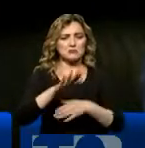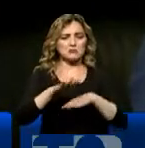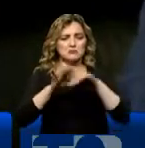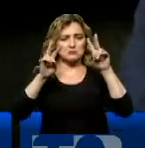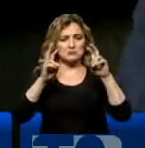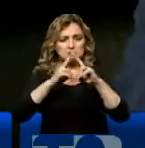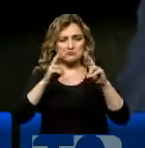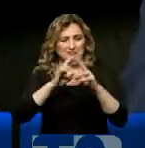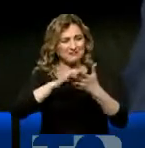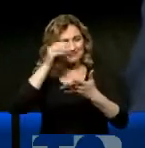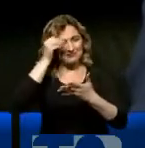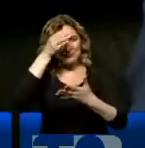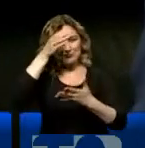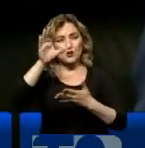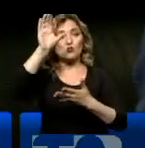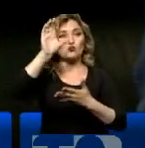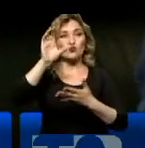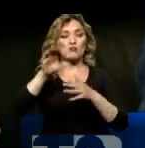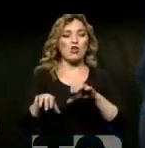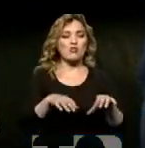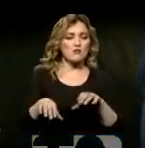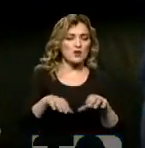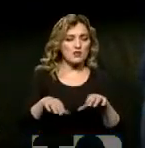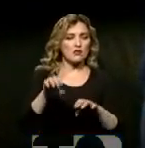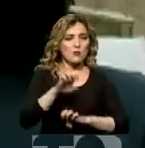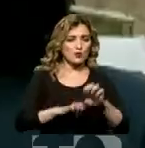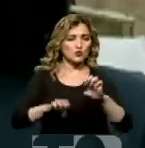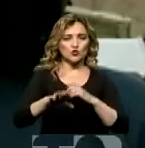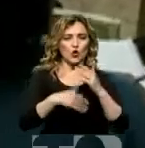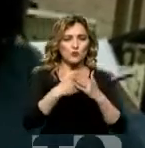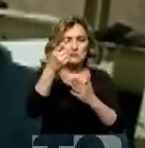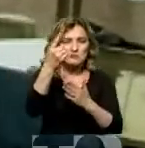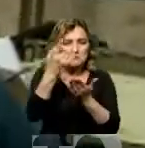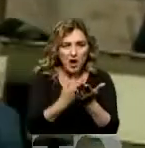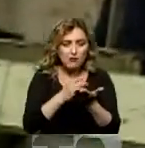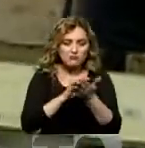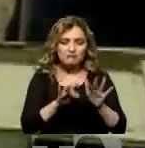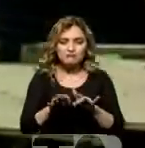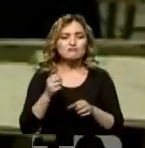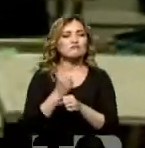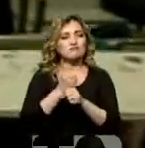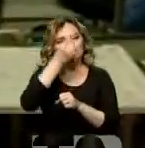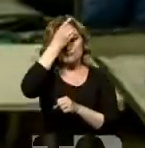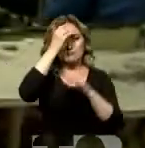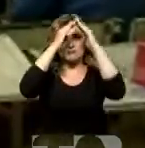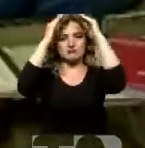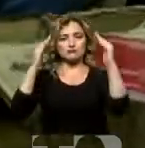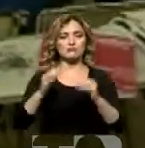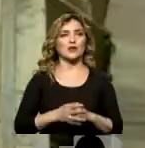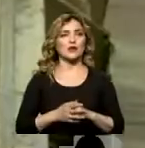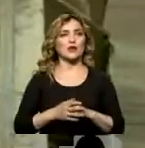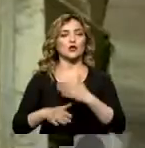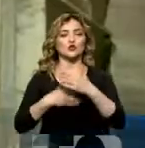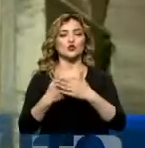elementos constructores como actividades de evaluación a nivel educativo hay comités de riesgos que ya se encuentran